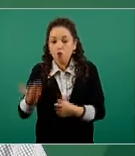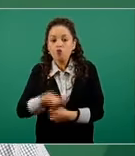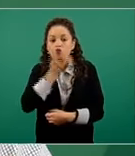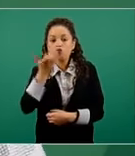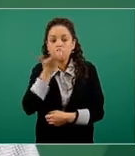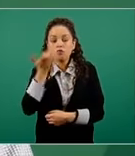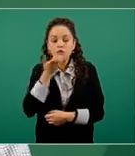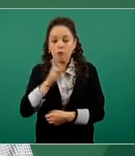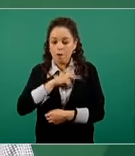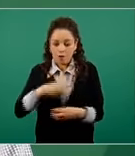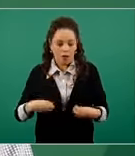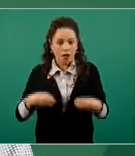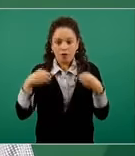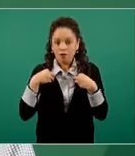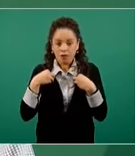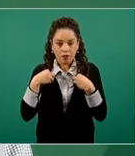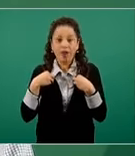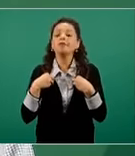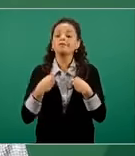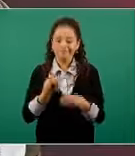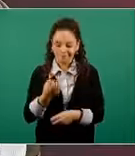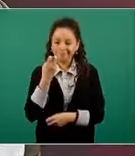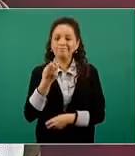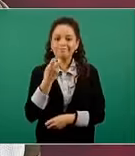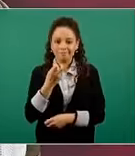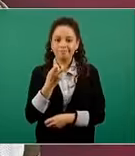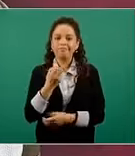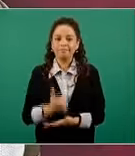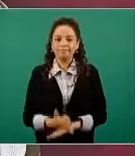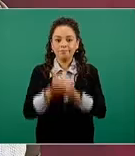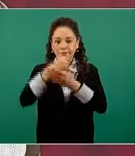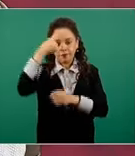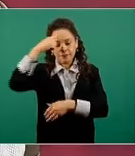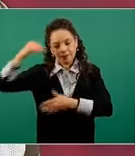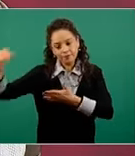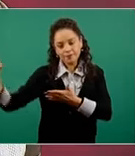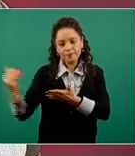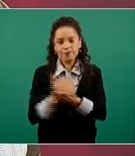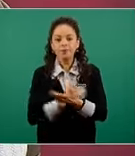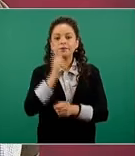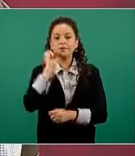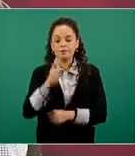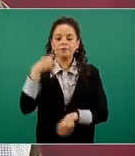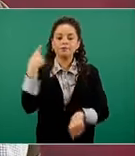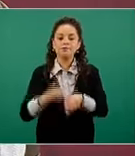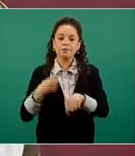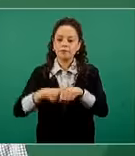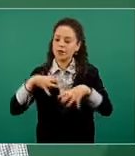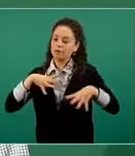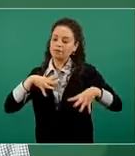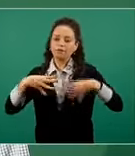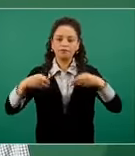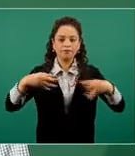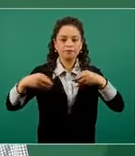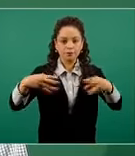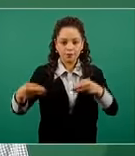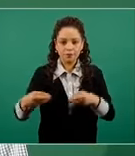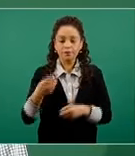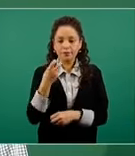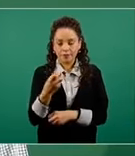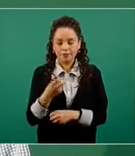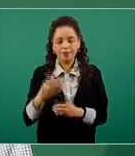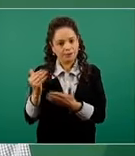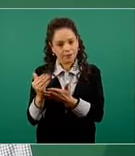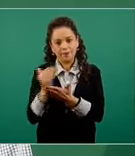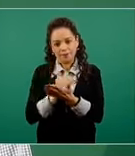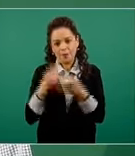continuos, vamos a contribuir entonces a disminuir la carga de enfermedad a través de disminuir la